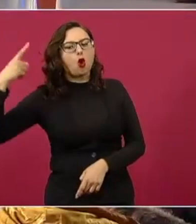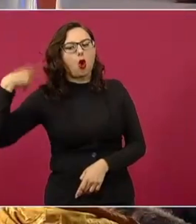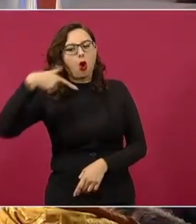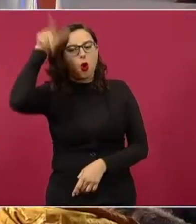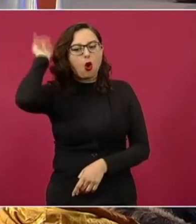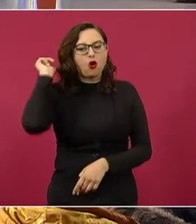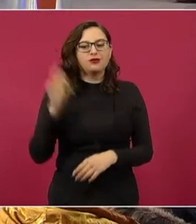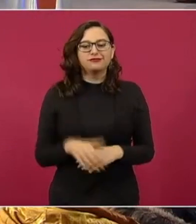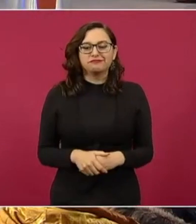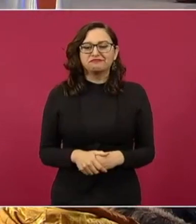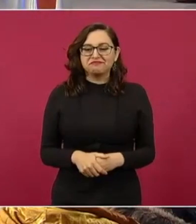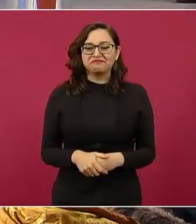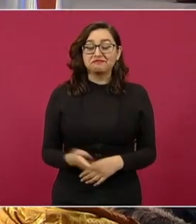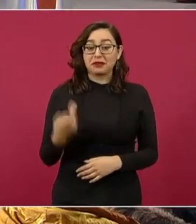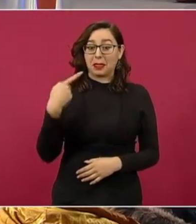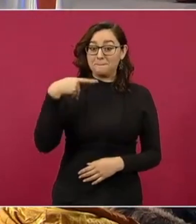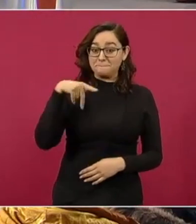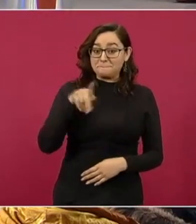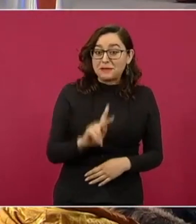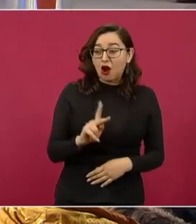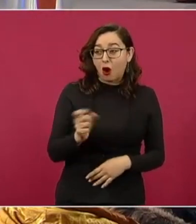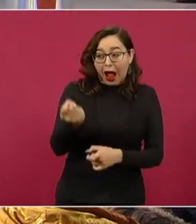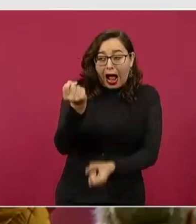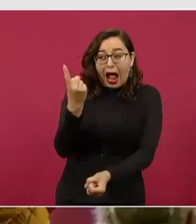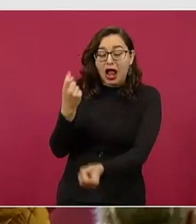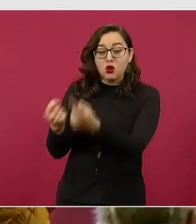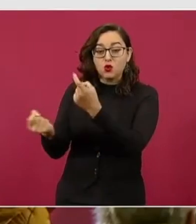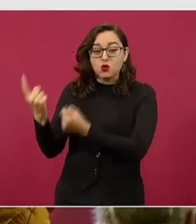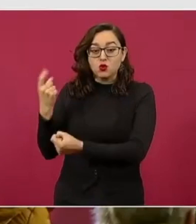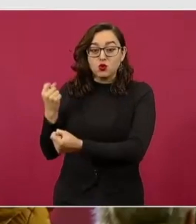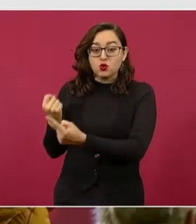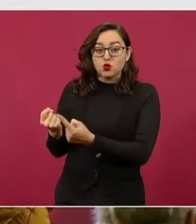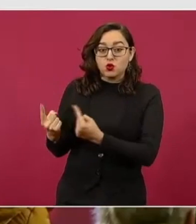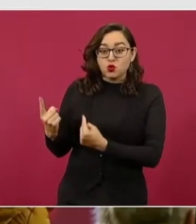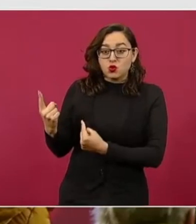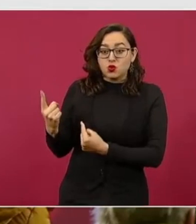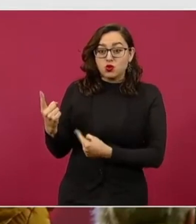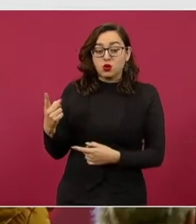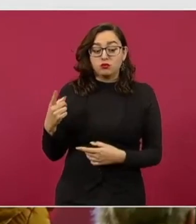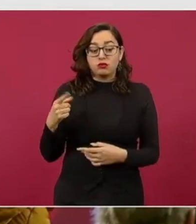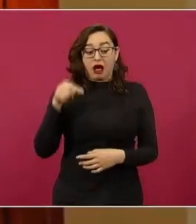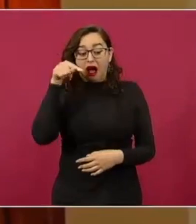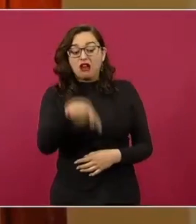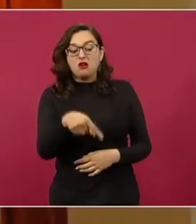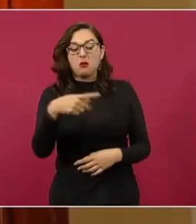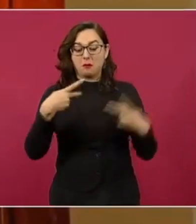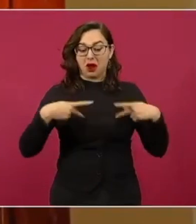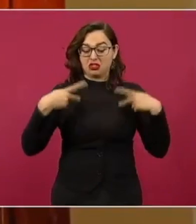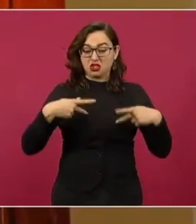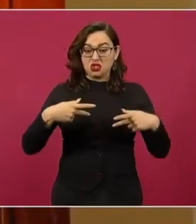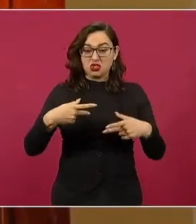Pero no habrá nadie que se atreva a estampar esta inscripción: aquí yace